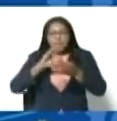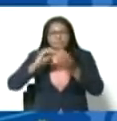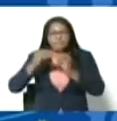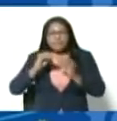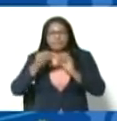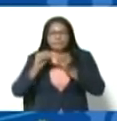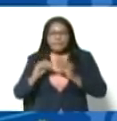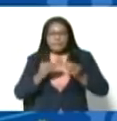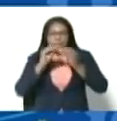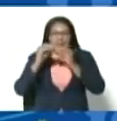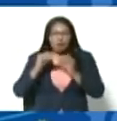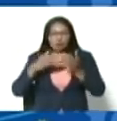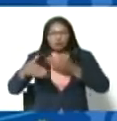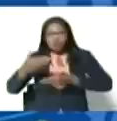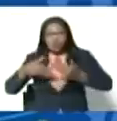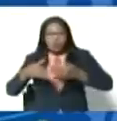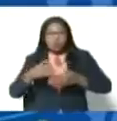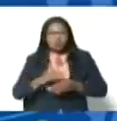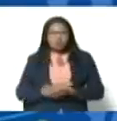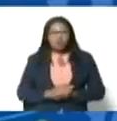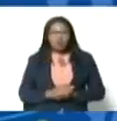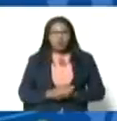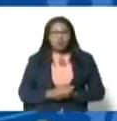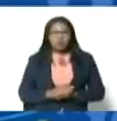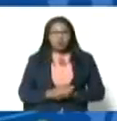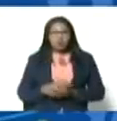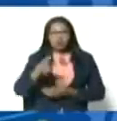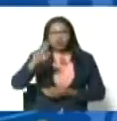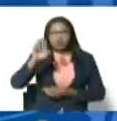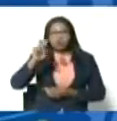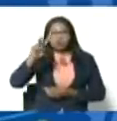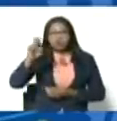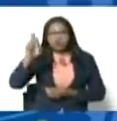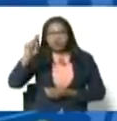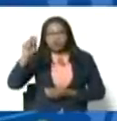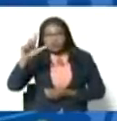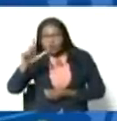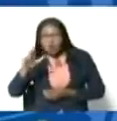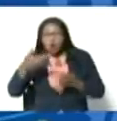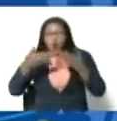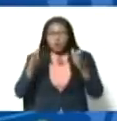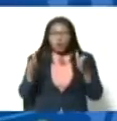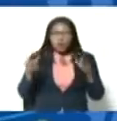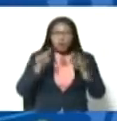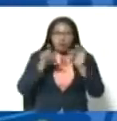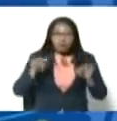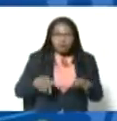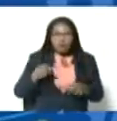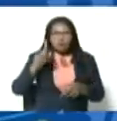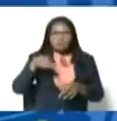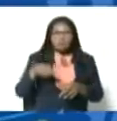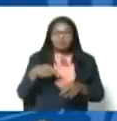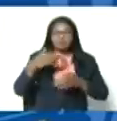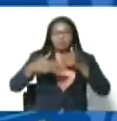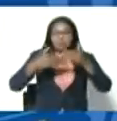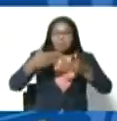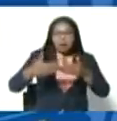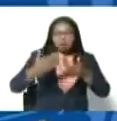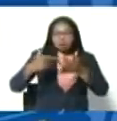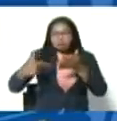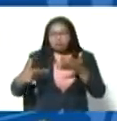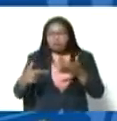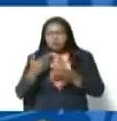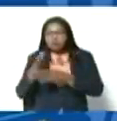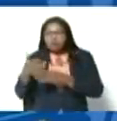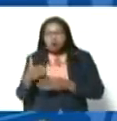mantenimiento. Un servicio, Reverol, un servicio público, en cualquier orden que se trate de